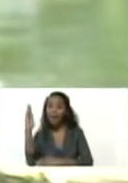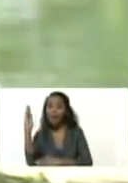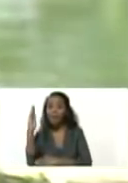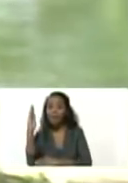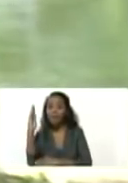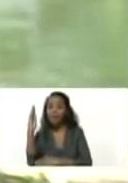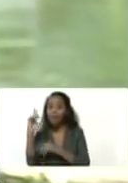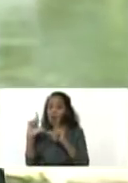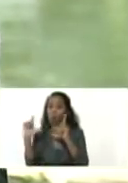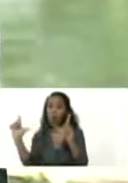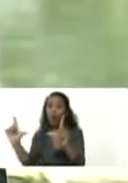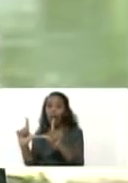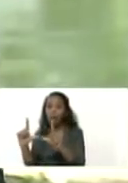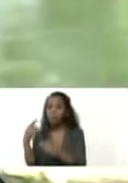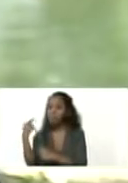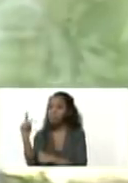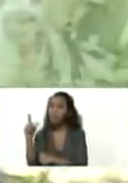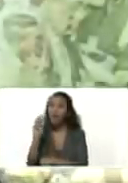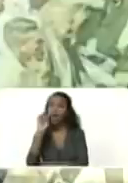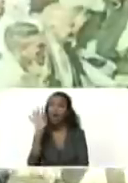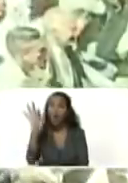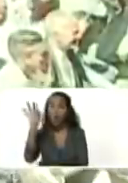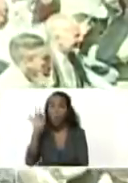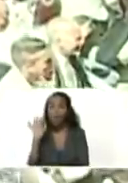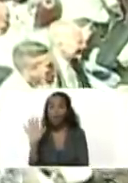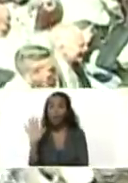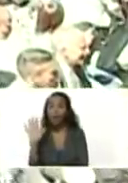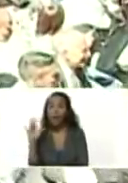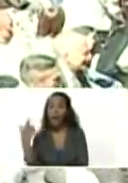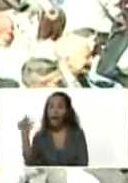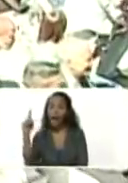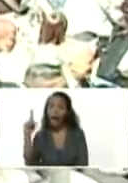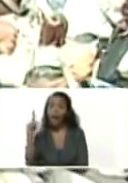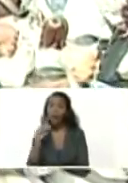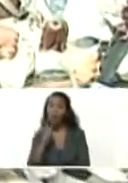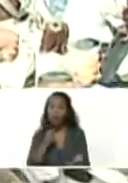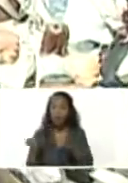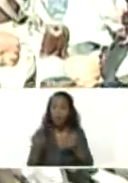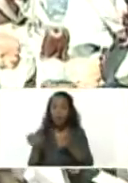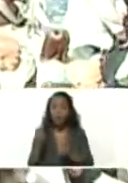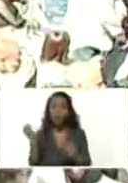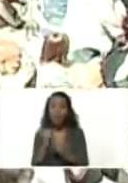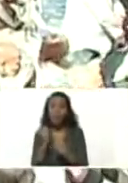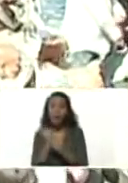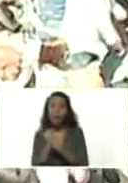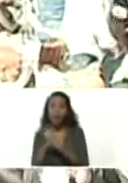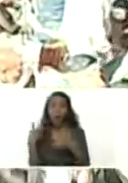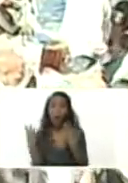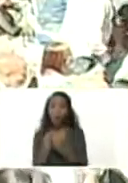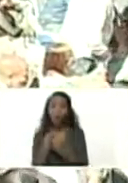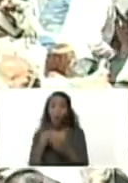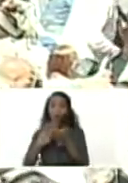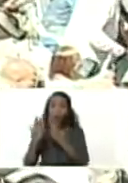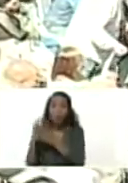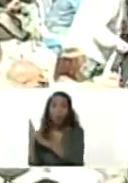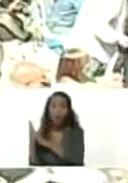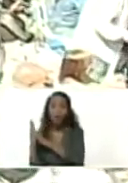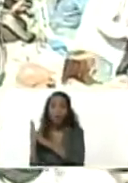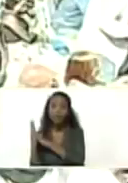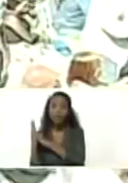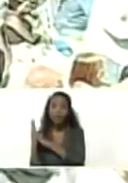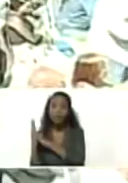local. De modo que los pastores tenemos una dinámica de trabajar con la comunidad. Y obviamente que